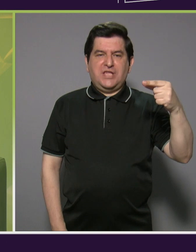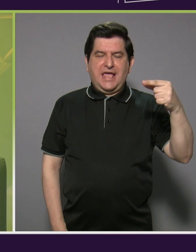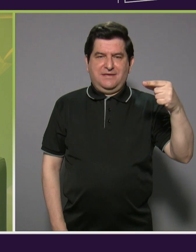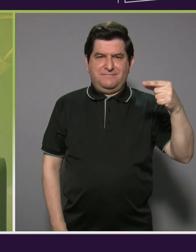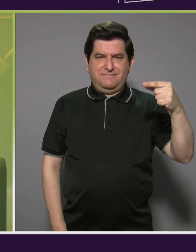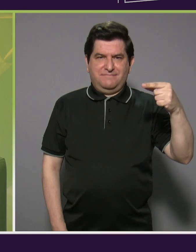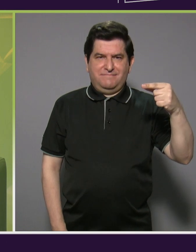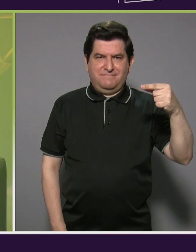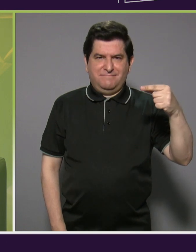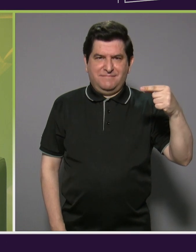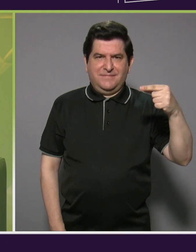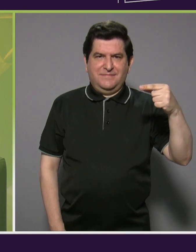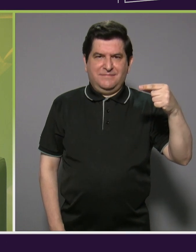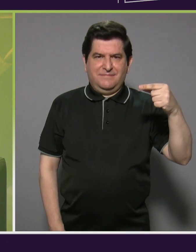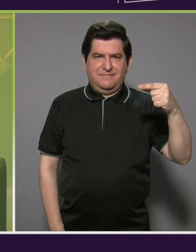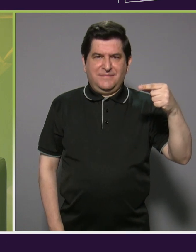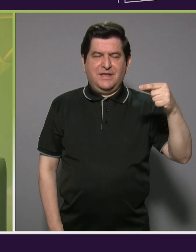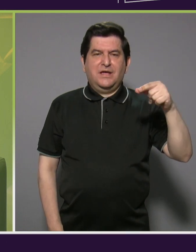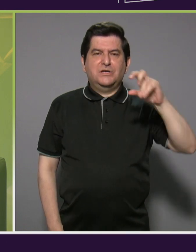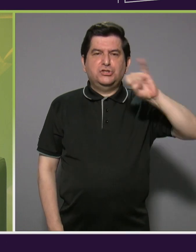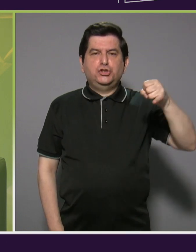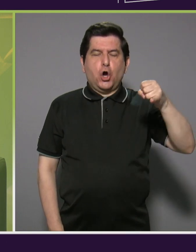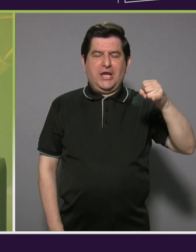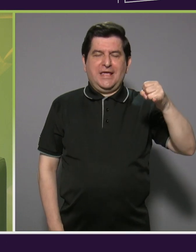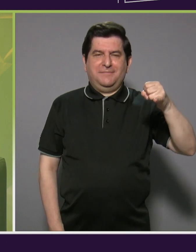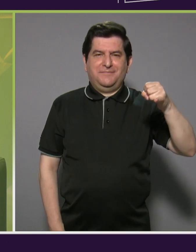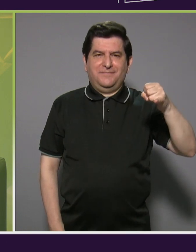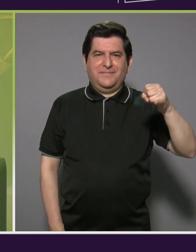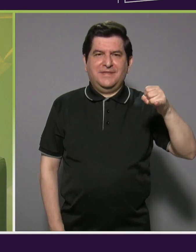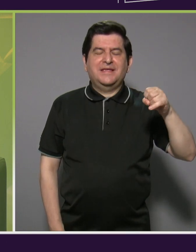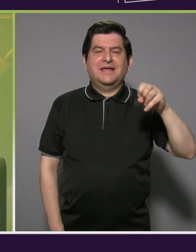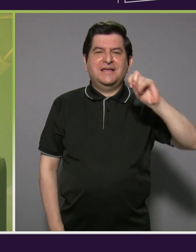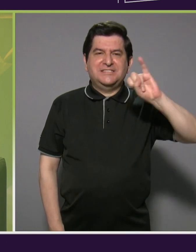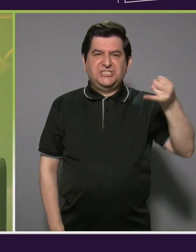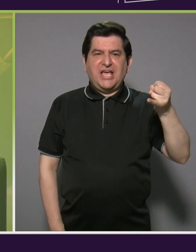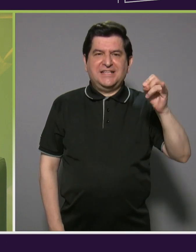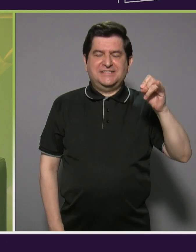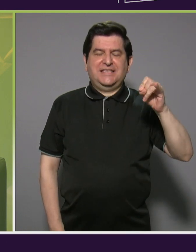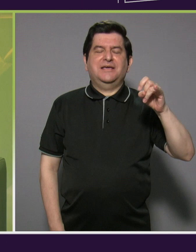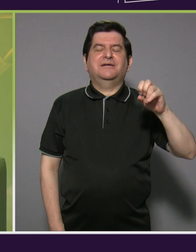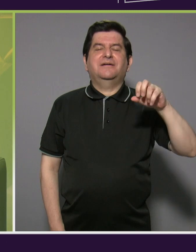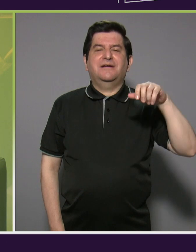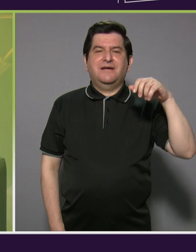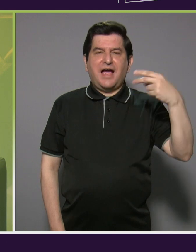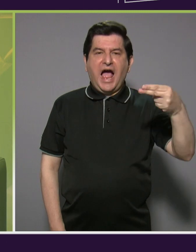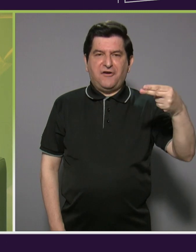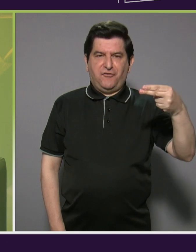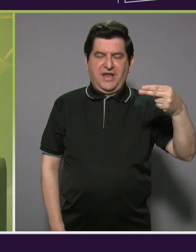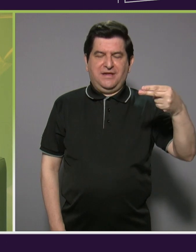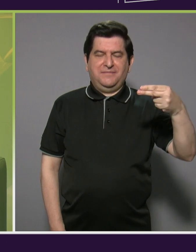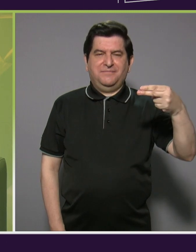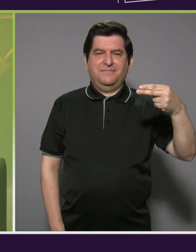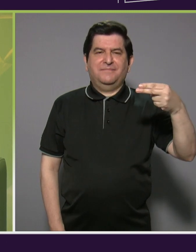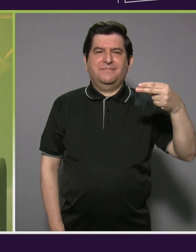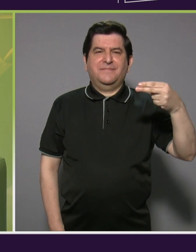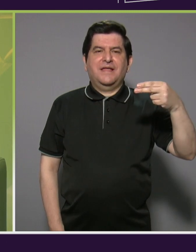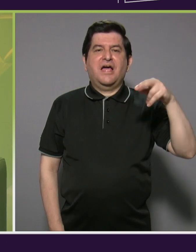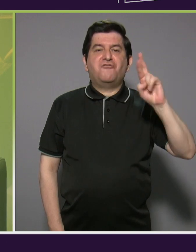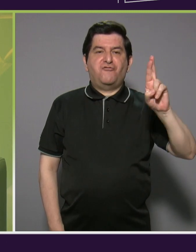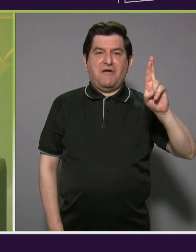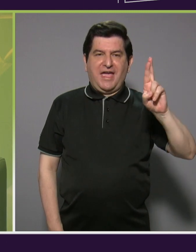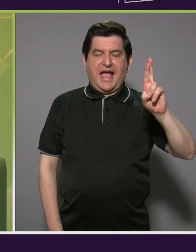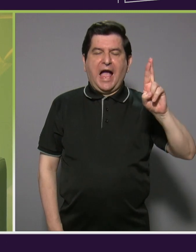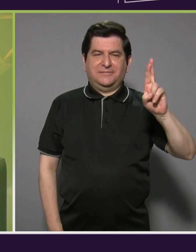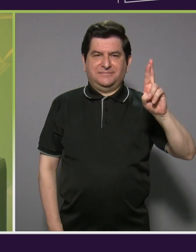Dayana Espinosa Porras, Johnny José Romero Granja, Jensi Cruz Barrantes, Harvey Gerardo Picado Morales, Rebeca